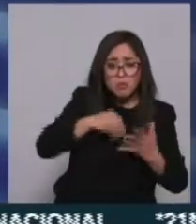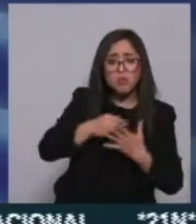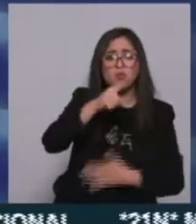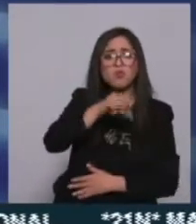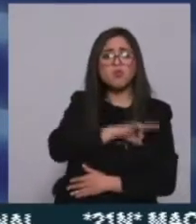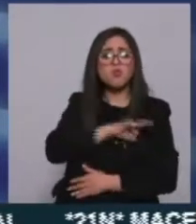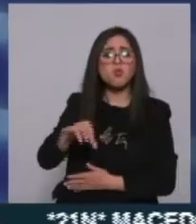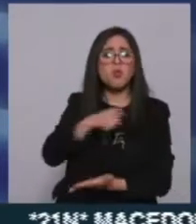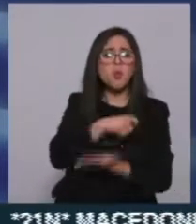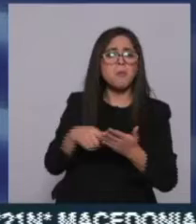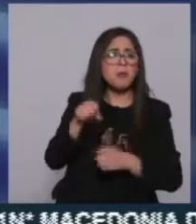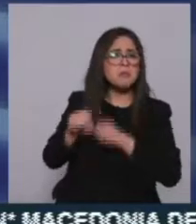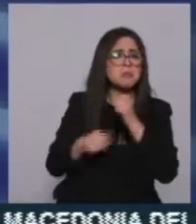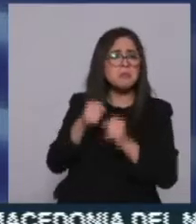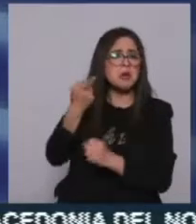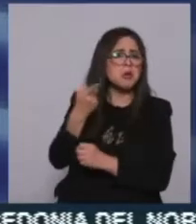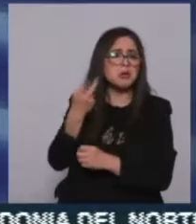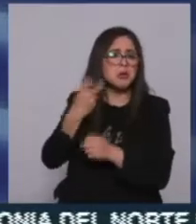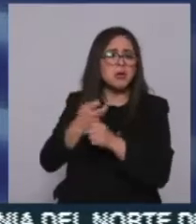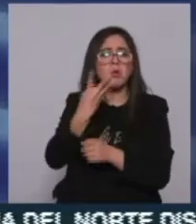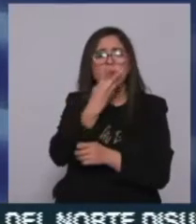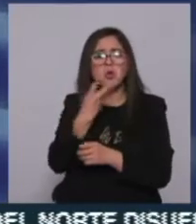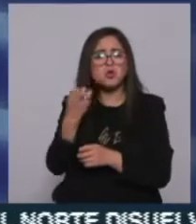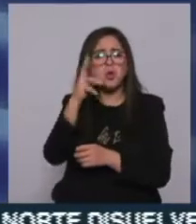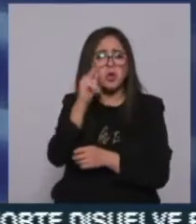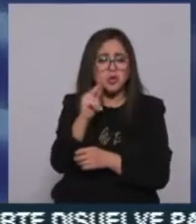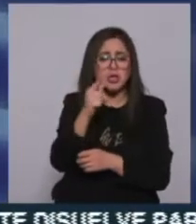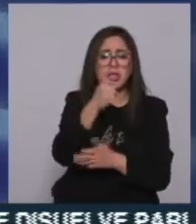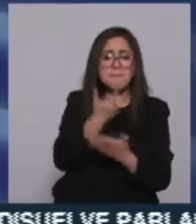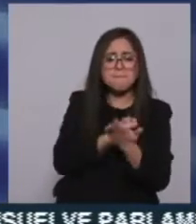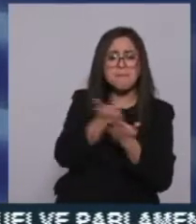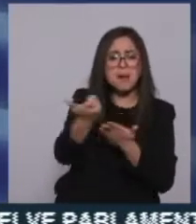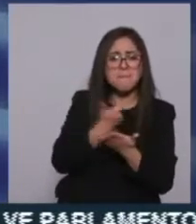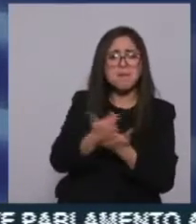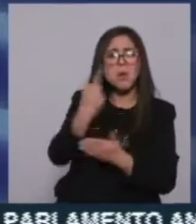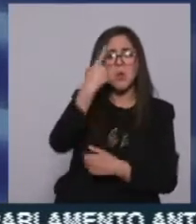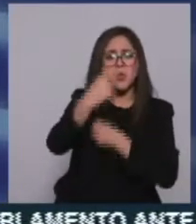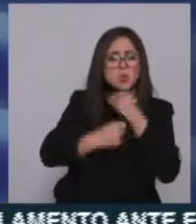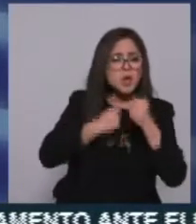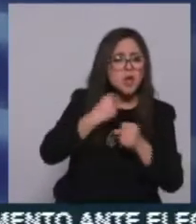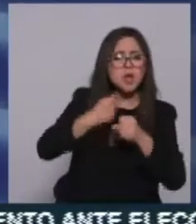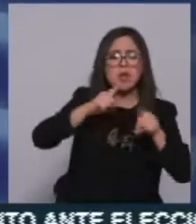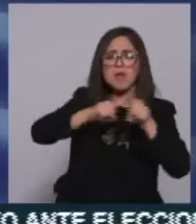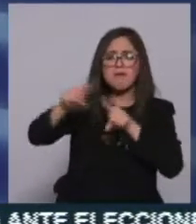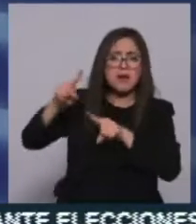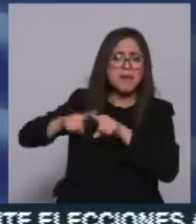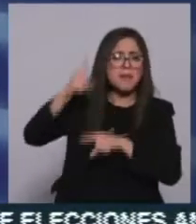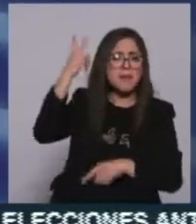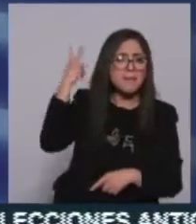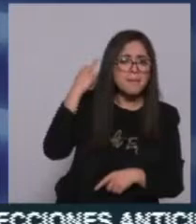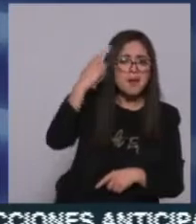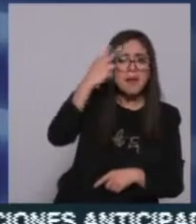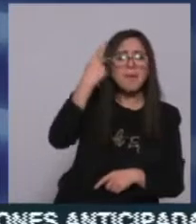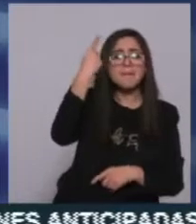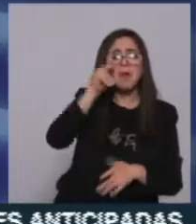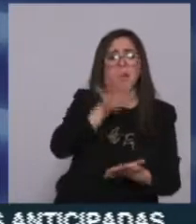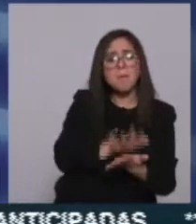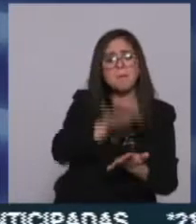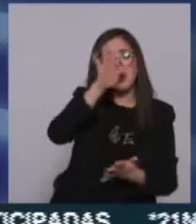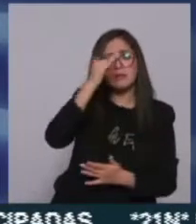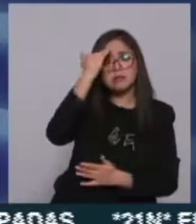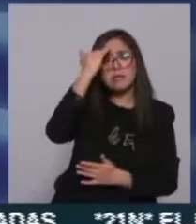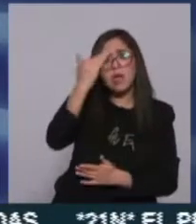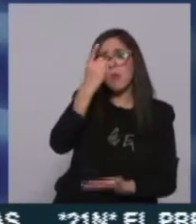Si mal no recuerdo, son 480 pesos más o menos lo que cuesta la anualidad, todos los viajes que quieras, de máximo 45 minutos. Es muy accesible para